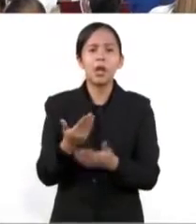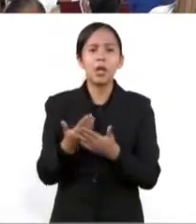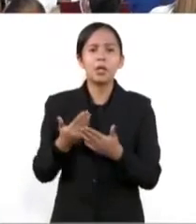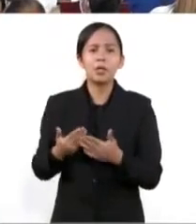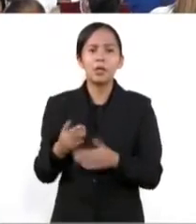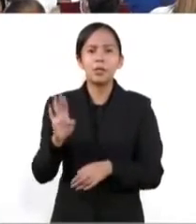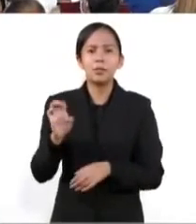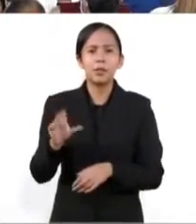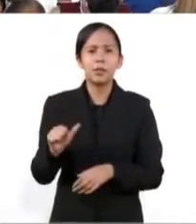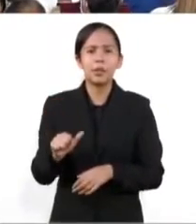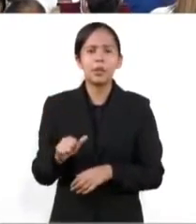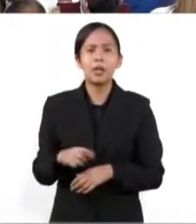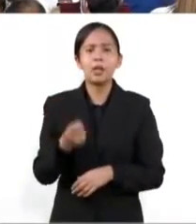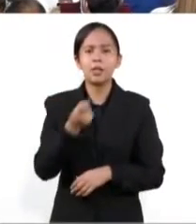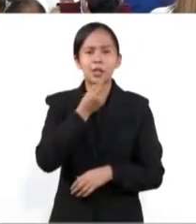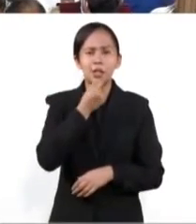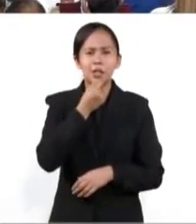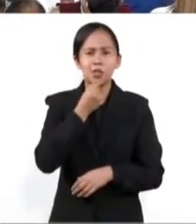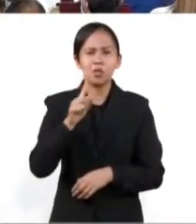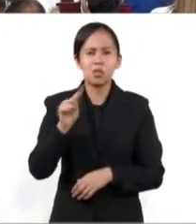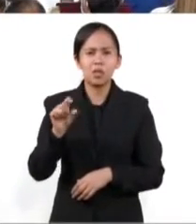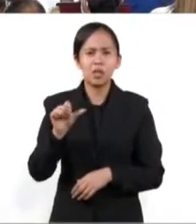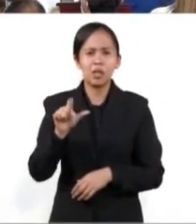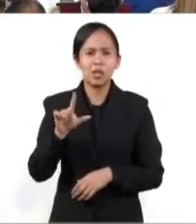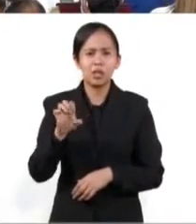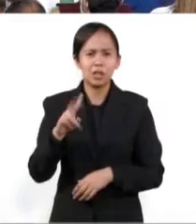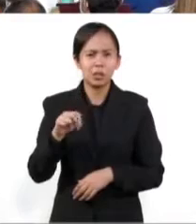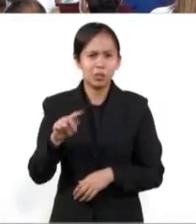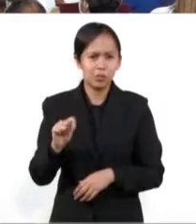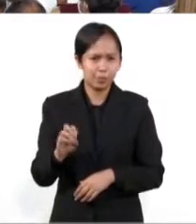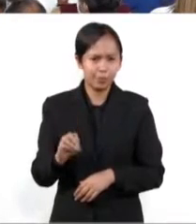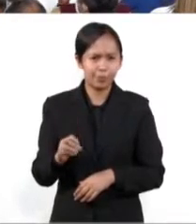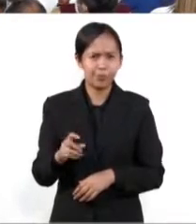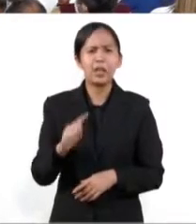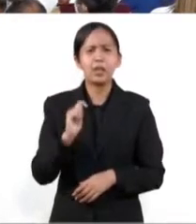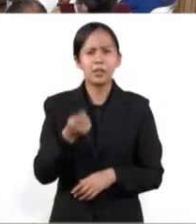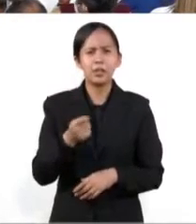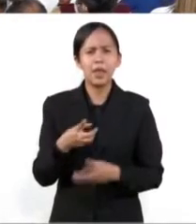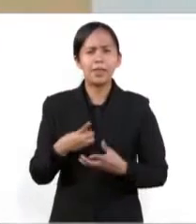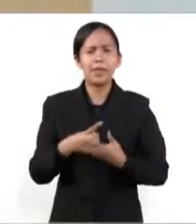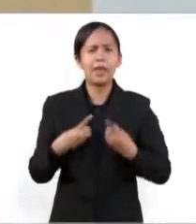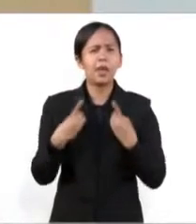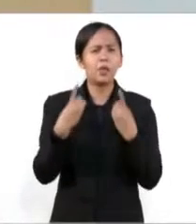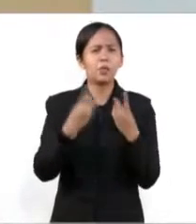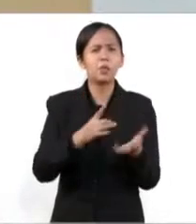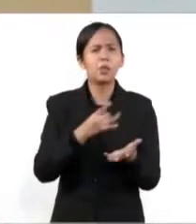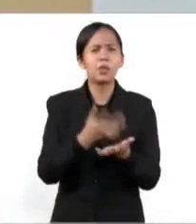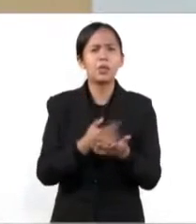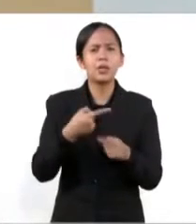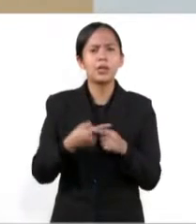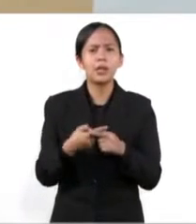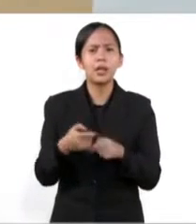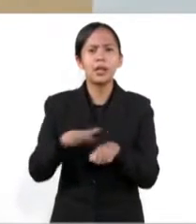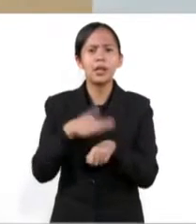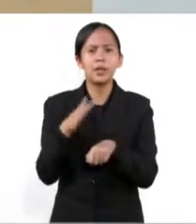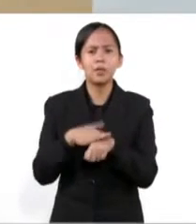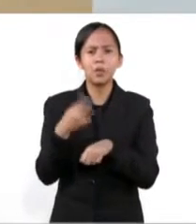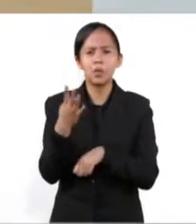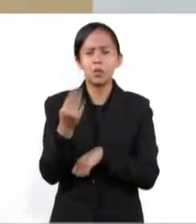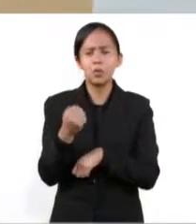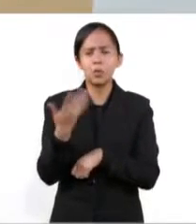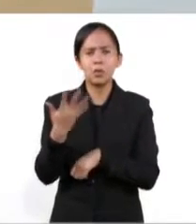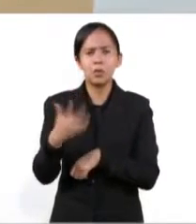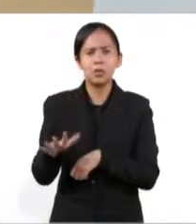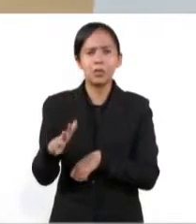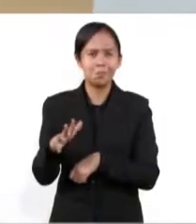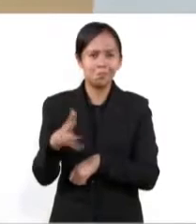se llamaba Niños Talento, que solamente se le daba a quien tenía 9 y 10 de